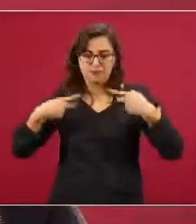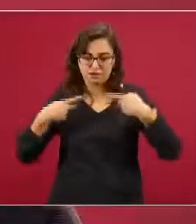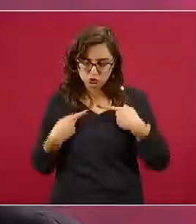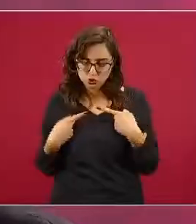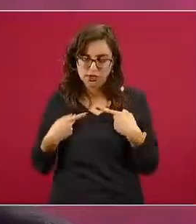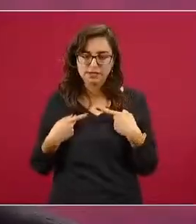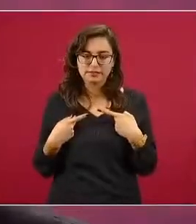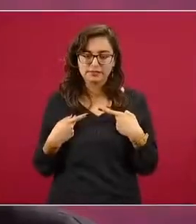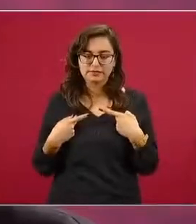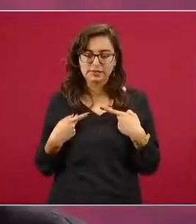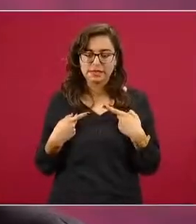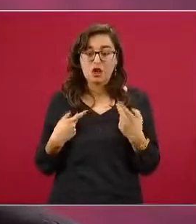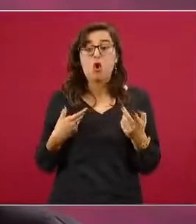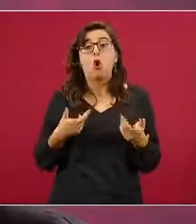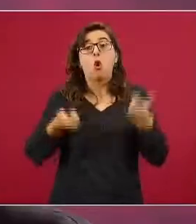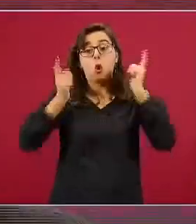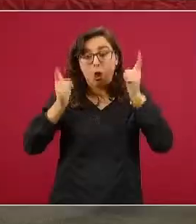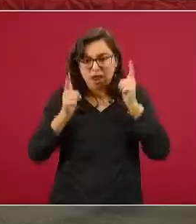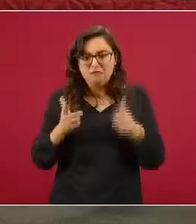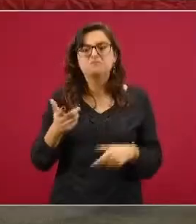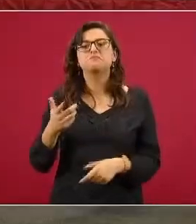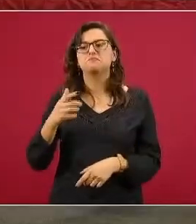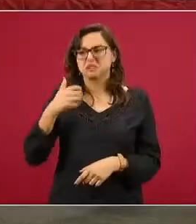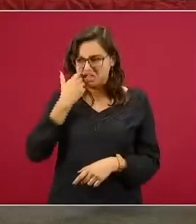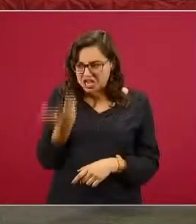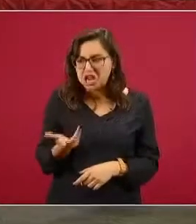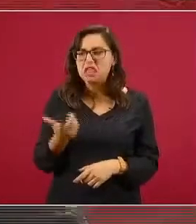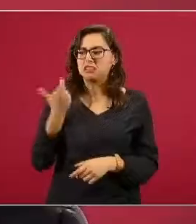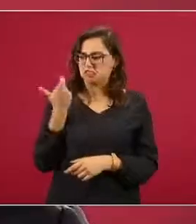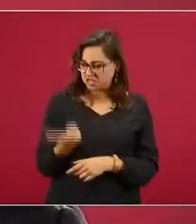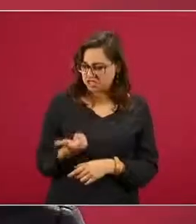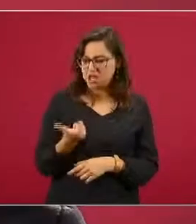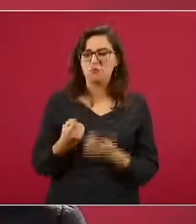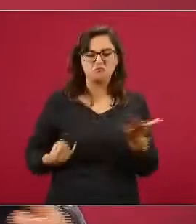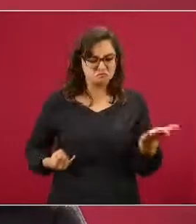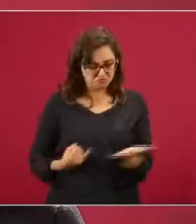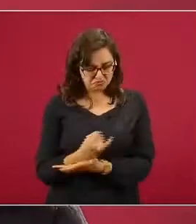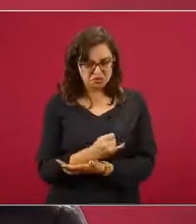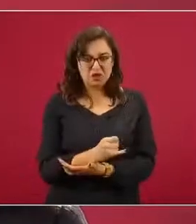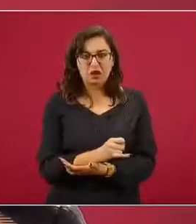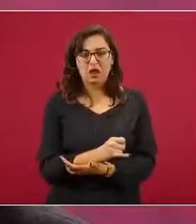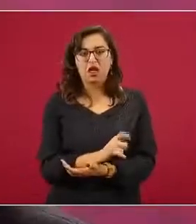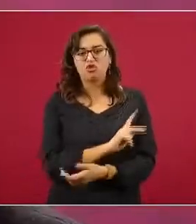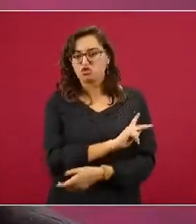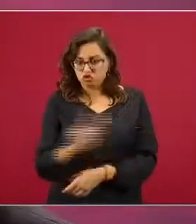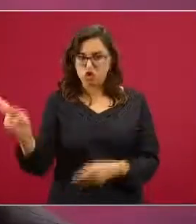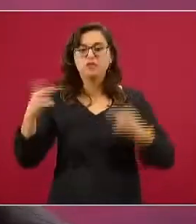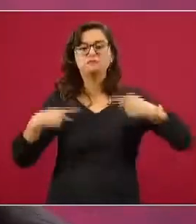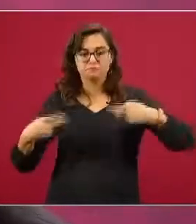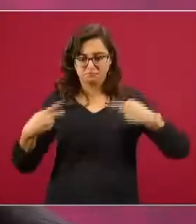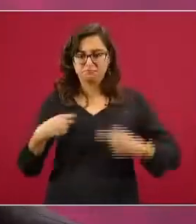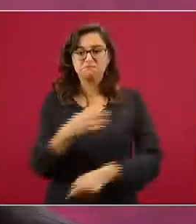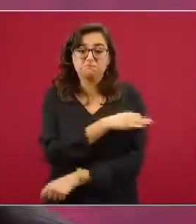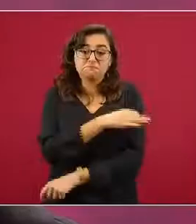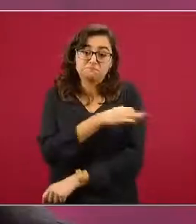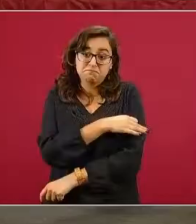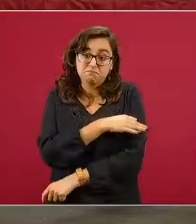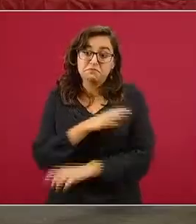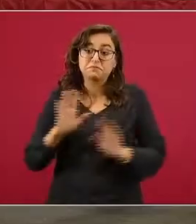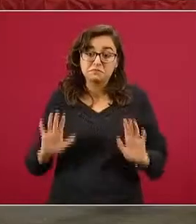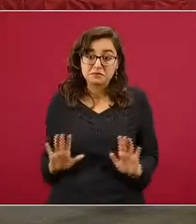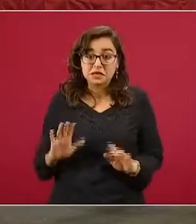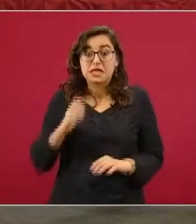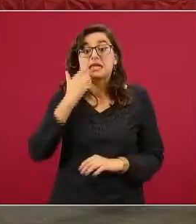hay la voluntad, el dinero, la capacidad, la decisión de vacunar a todos los que se